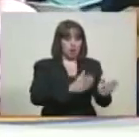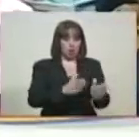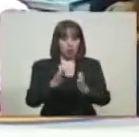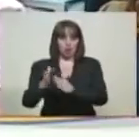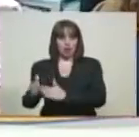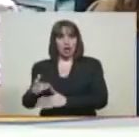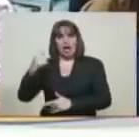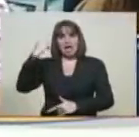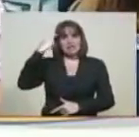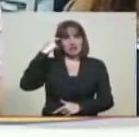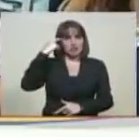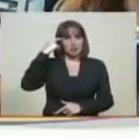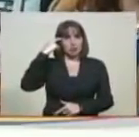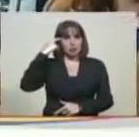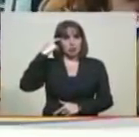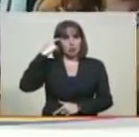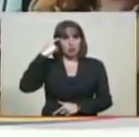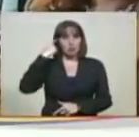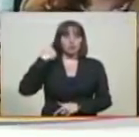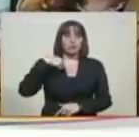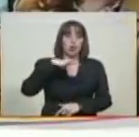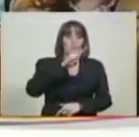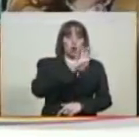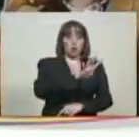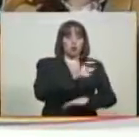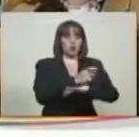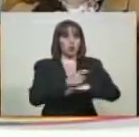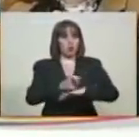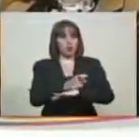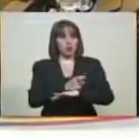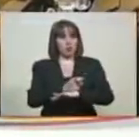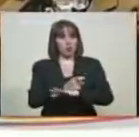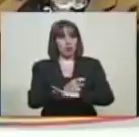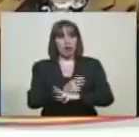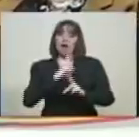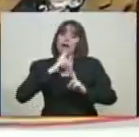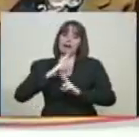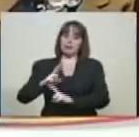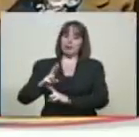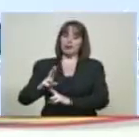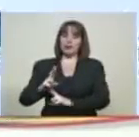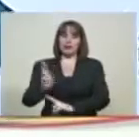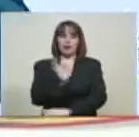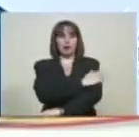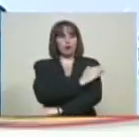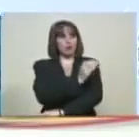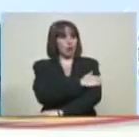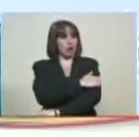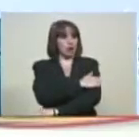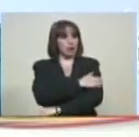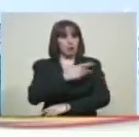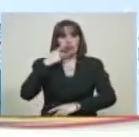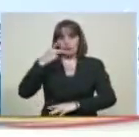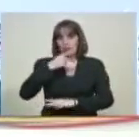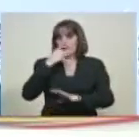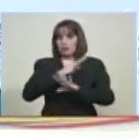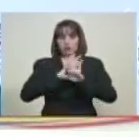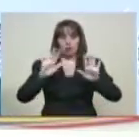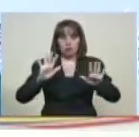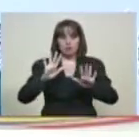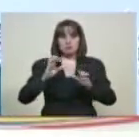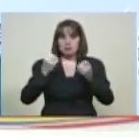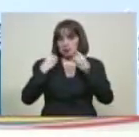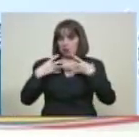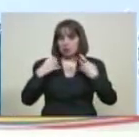qué hay cuatro gobernadores que responden a las plataformas políticas de la oposición